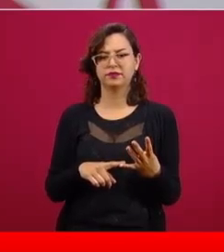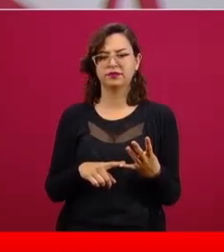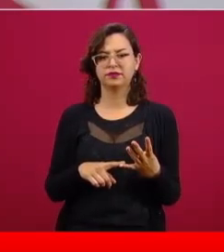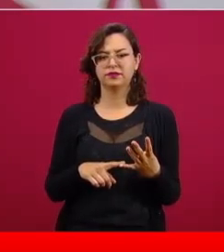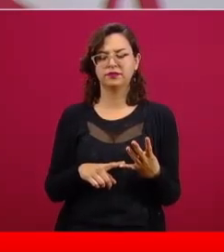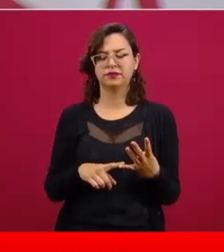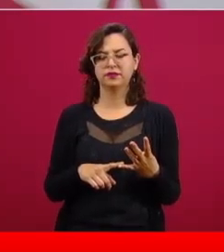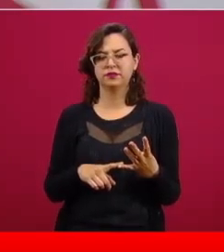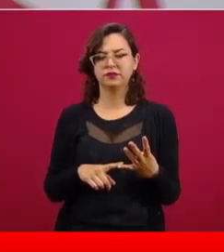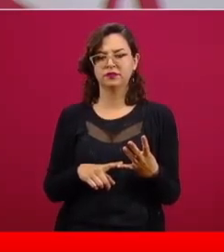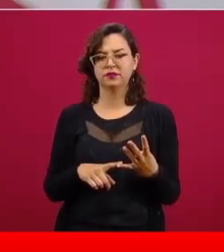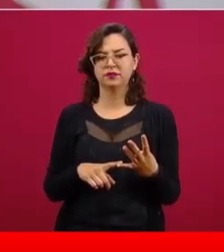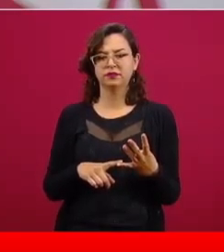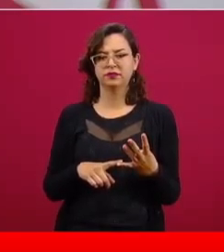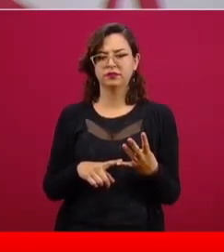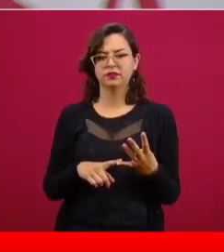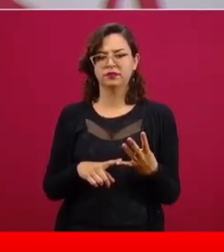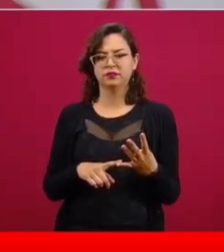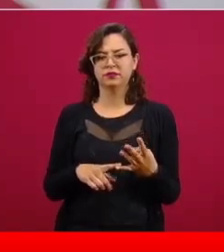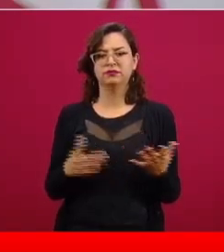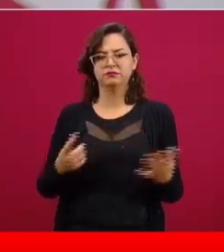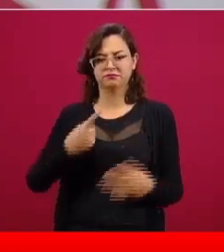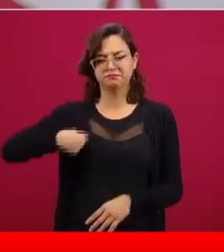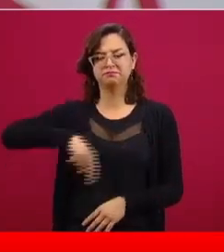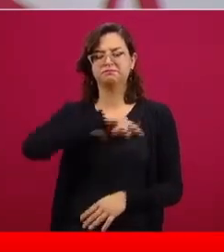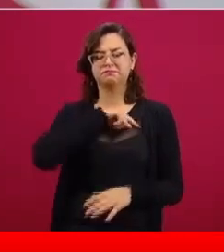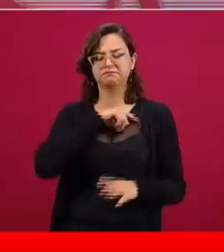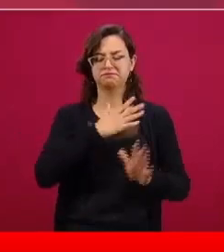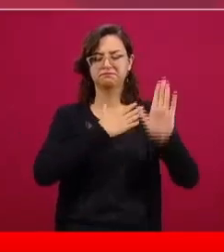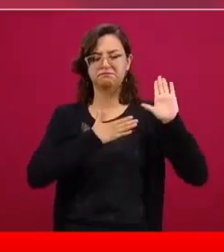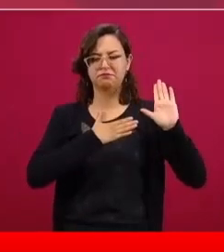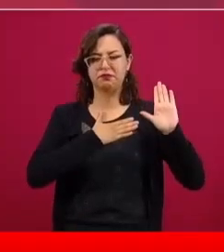Ese es nuestro compromiso.